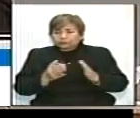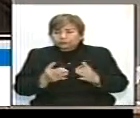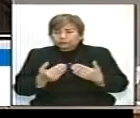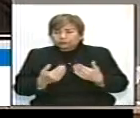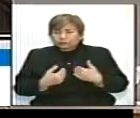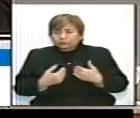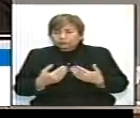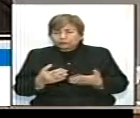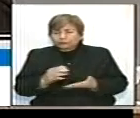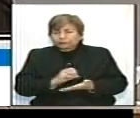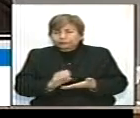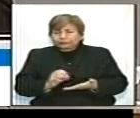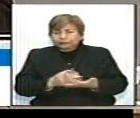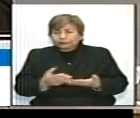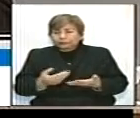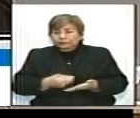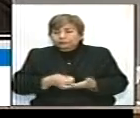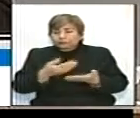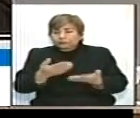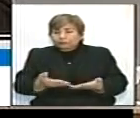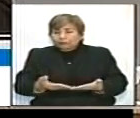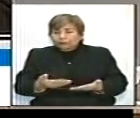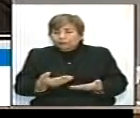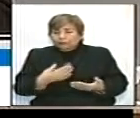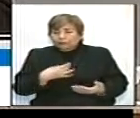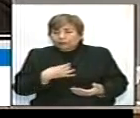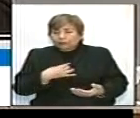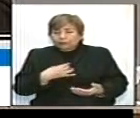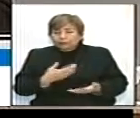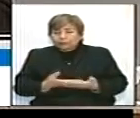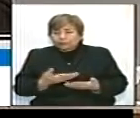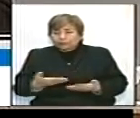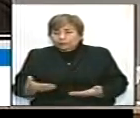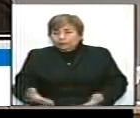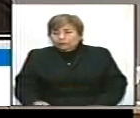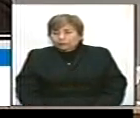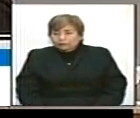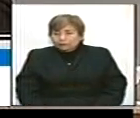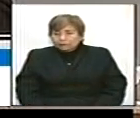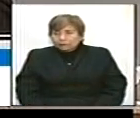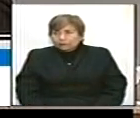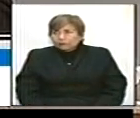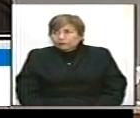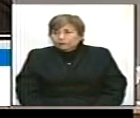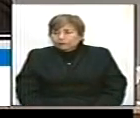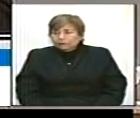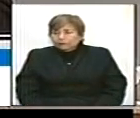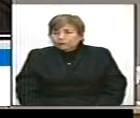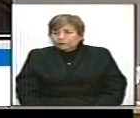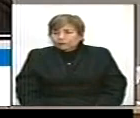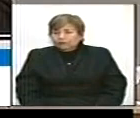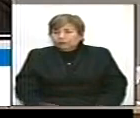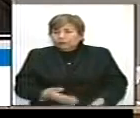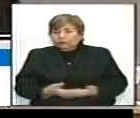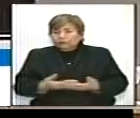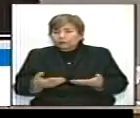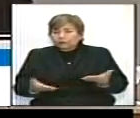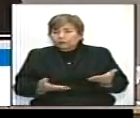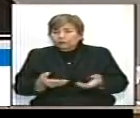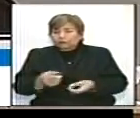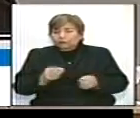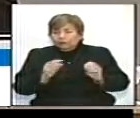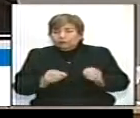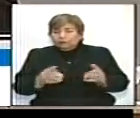limitado equipamiento, no entrega de uniformes, entre otras cosas, que no hay, que nos ampliará a ustedes con